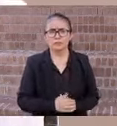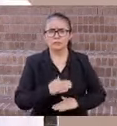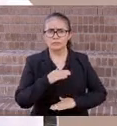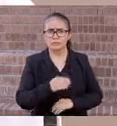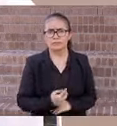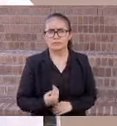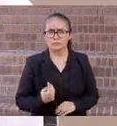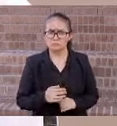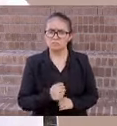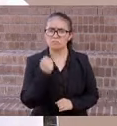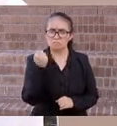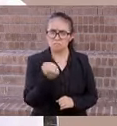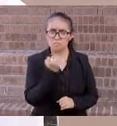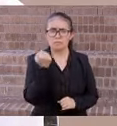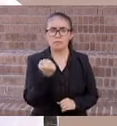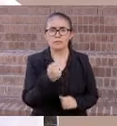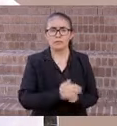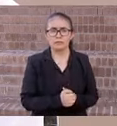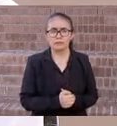la suerte de